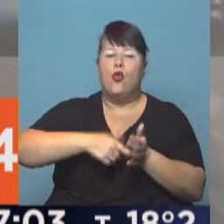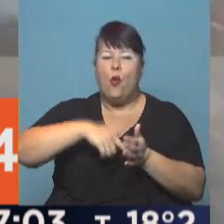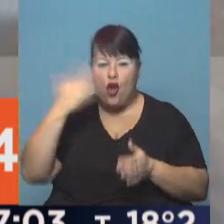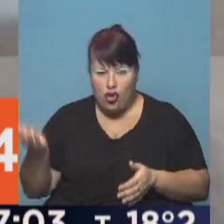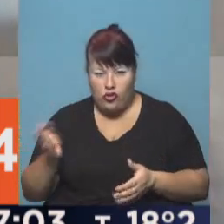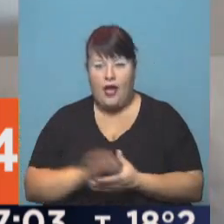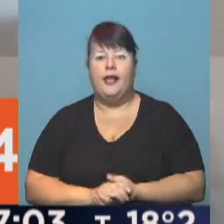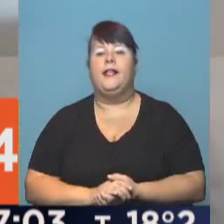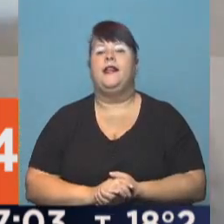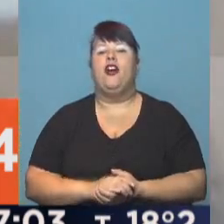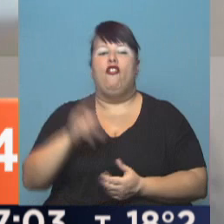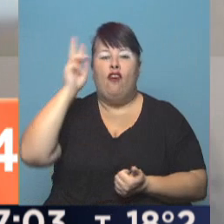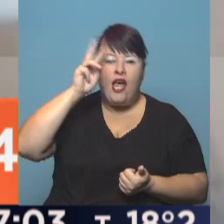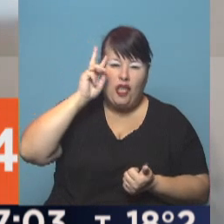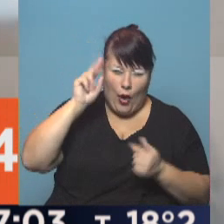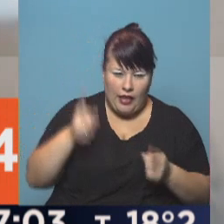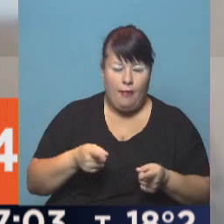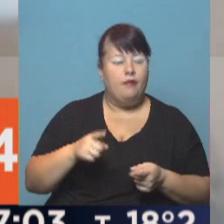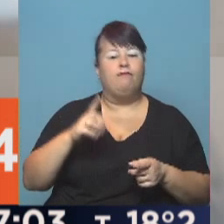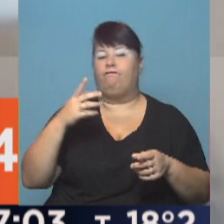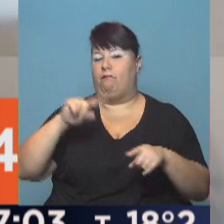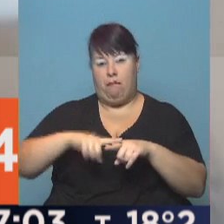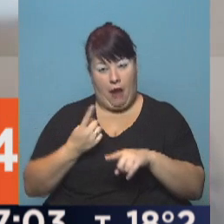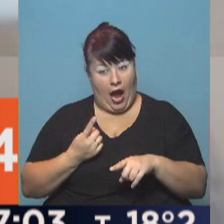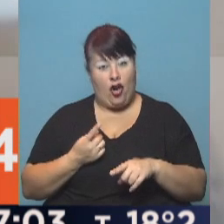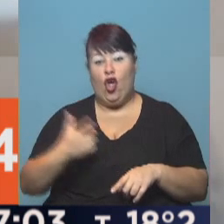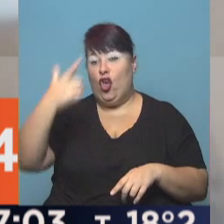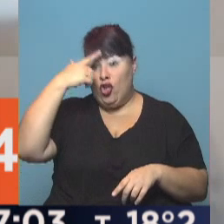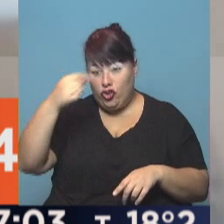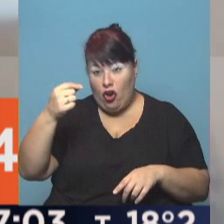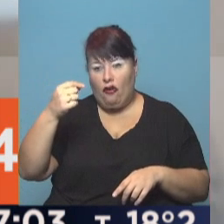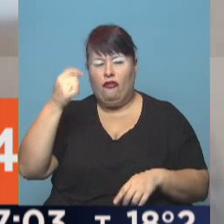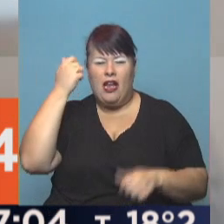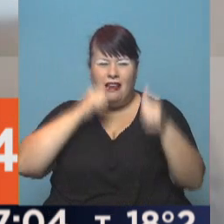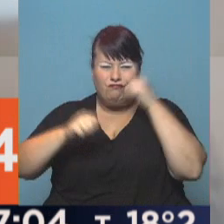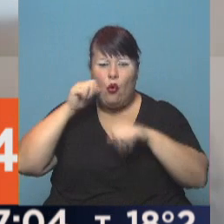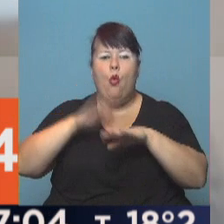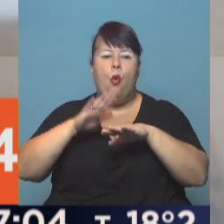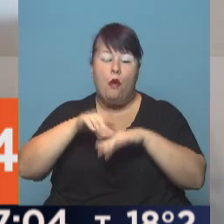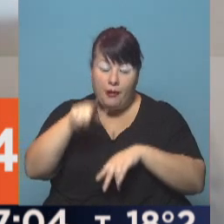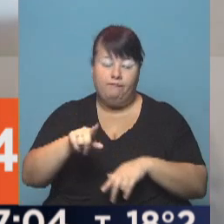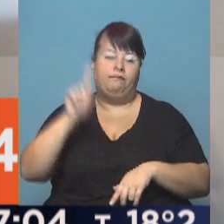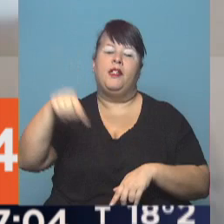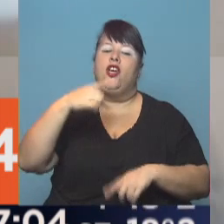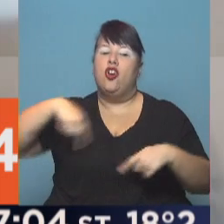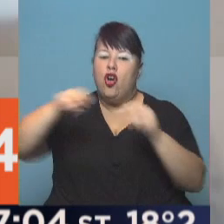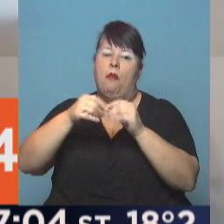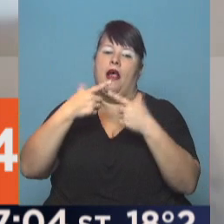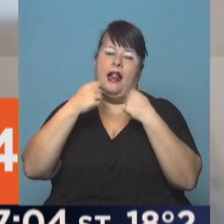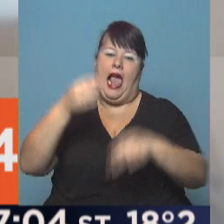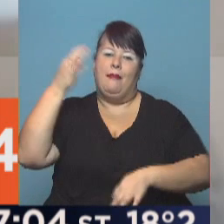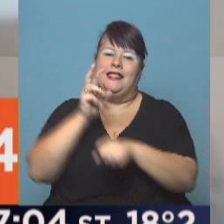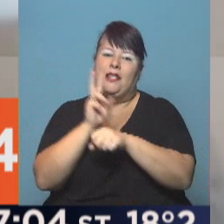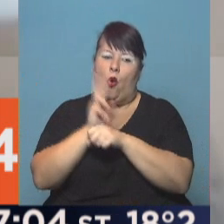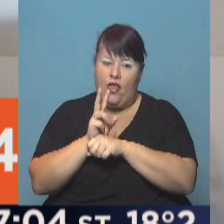conurbano, por ejemplo Florencio Varela, no están funcionando. Un chofer fue agredido a raíz de esta situación. Están reclamando